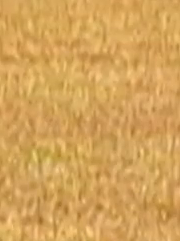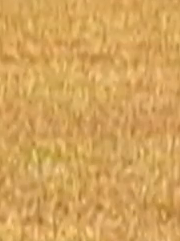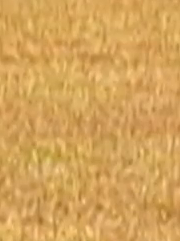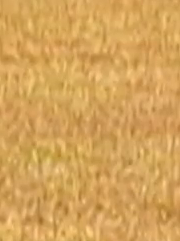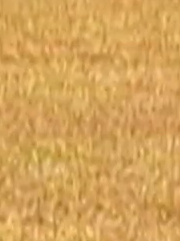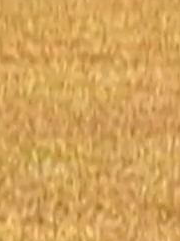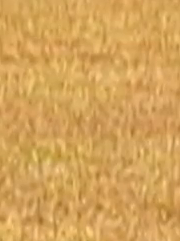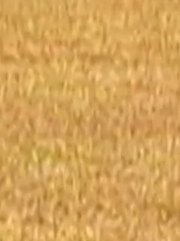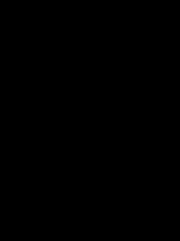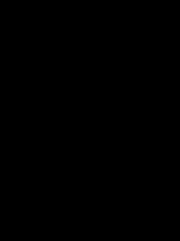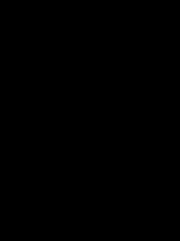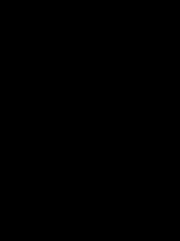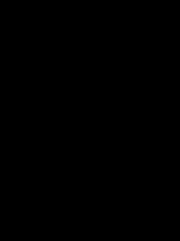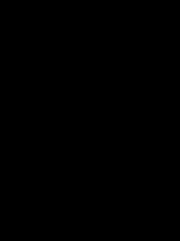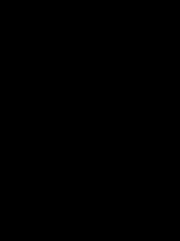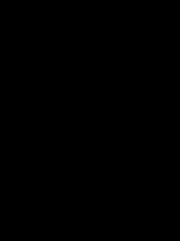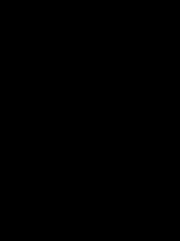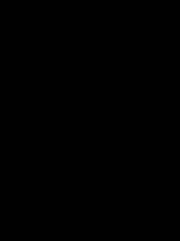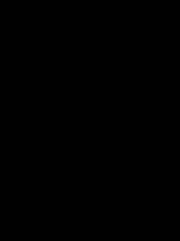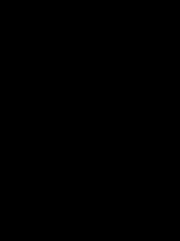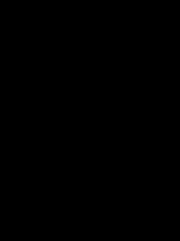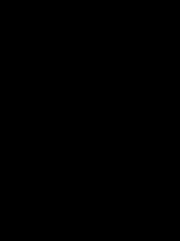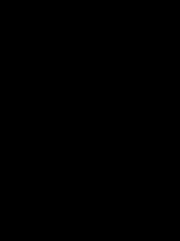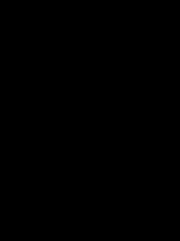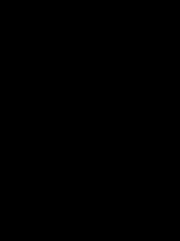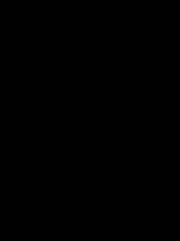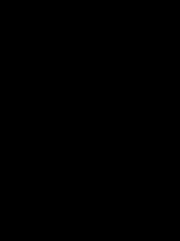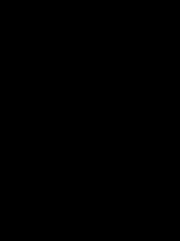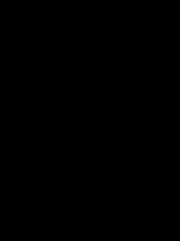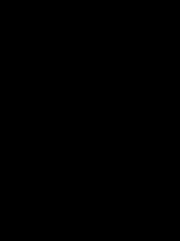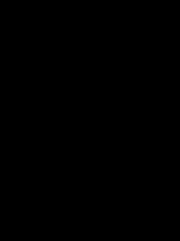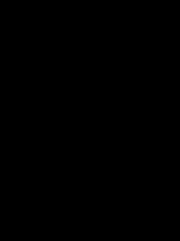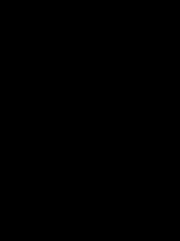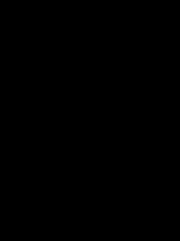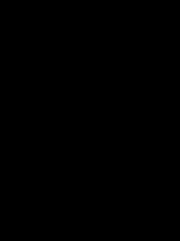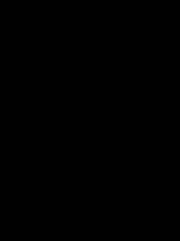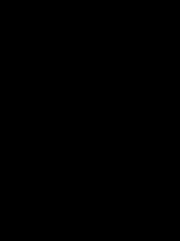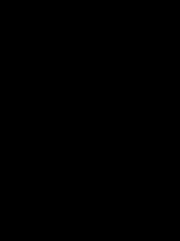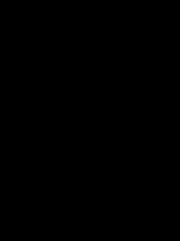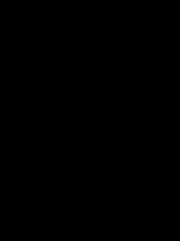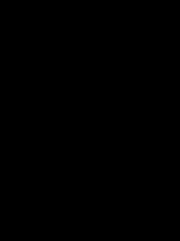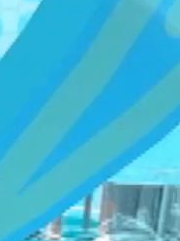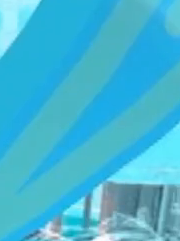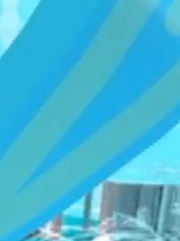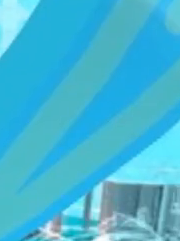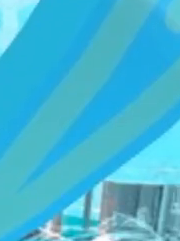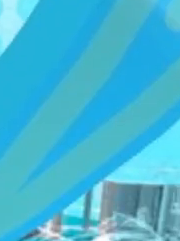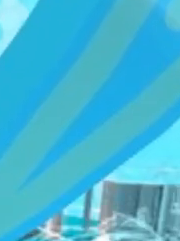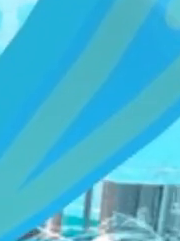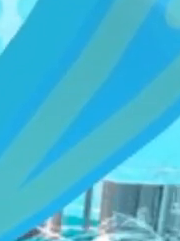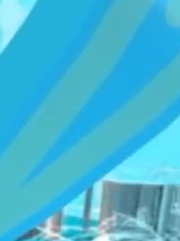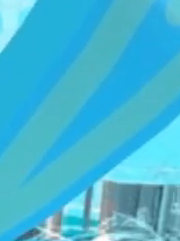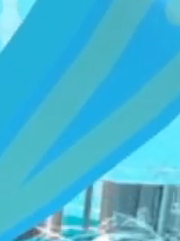de la tarde. Aquí en 13, Costa Rica Televisión.